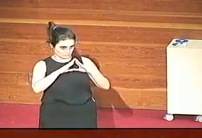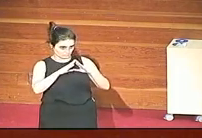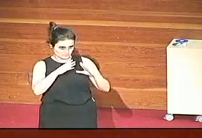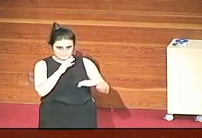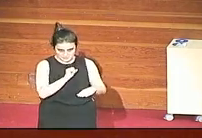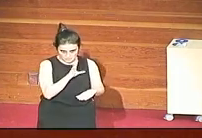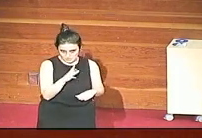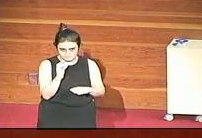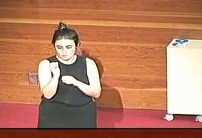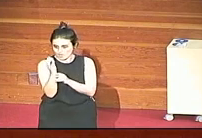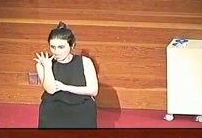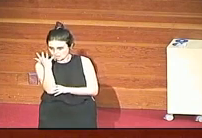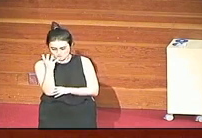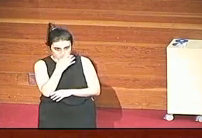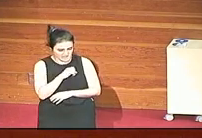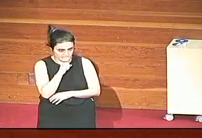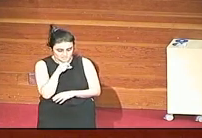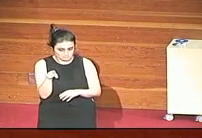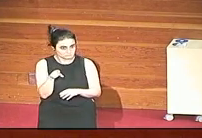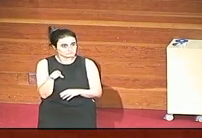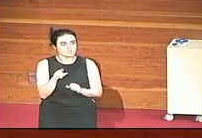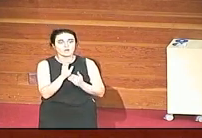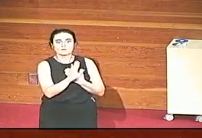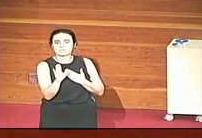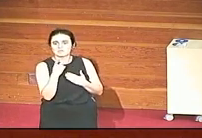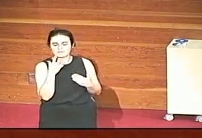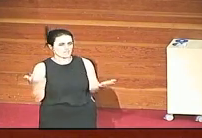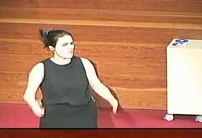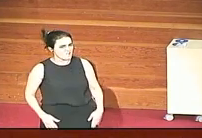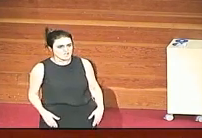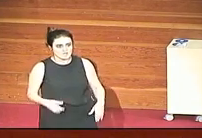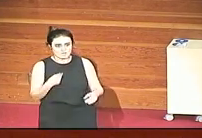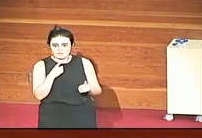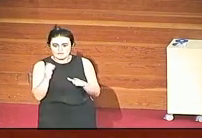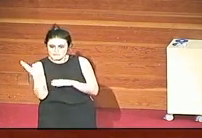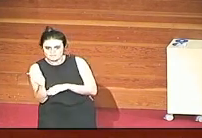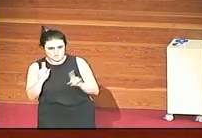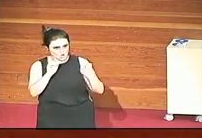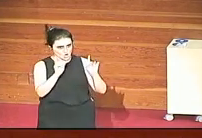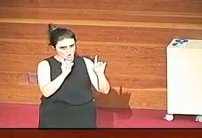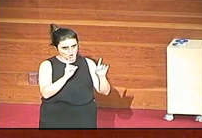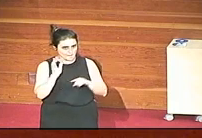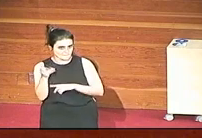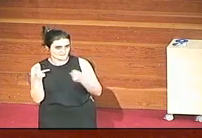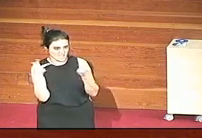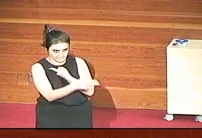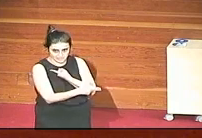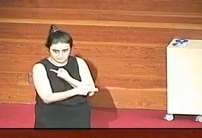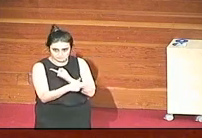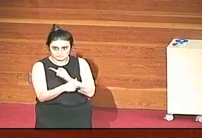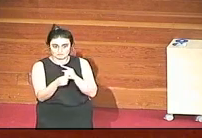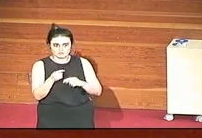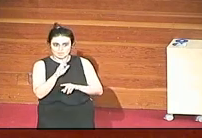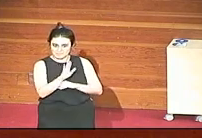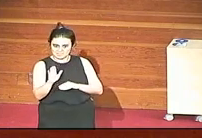una maravilla bueno pues los vecinos consideró que no se talará se plantaron allí y